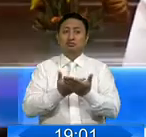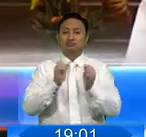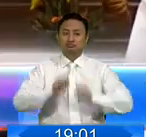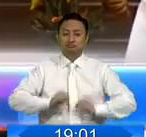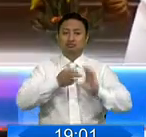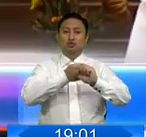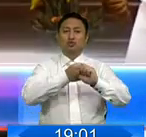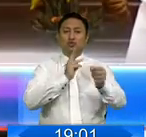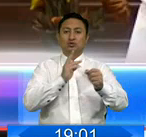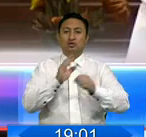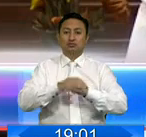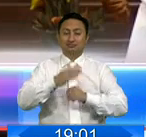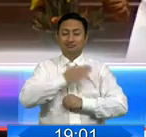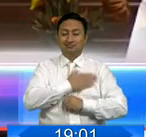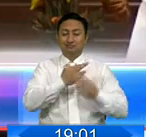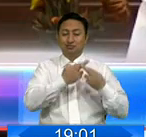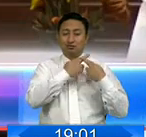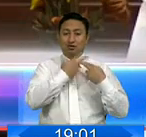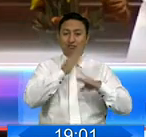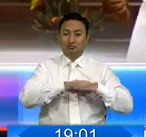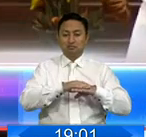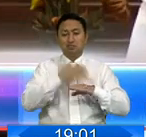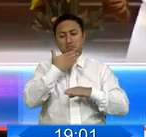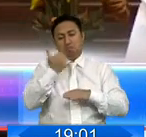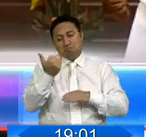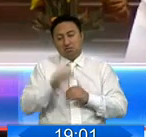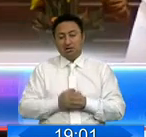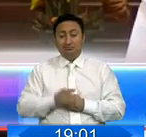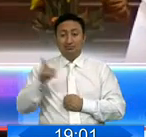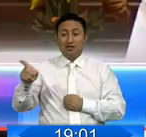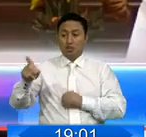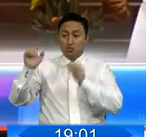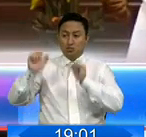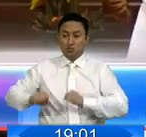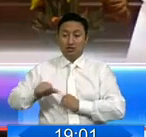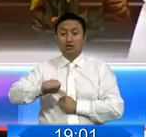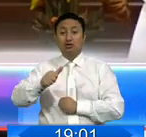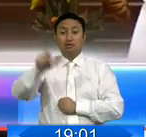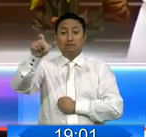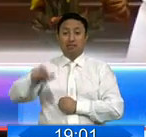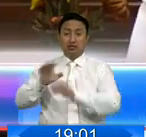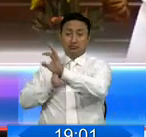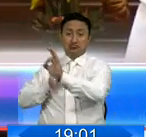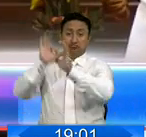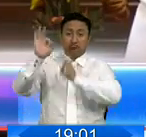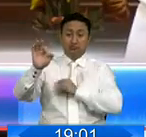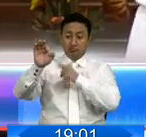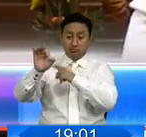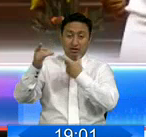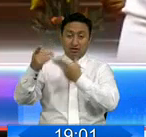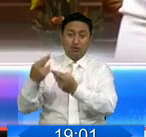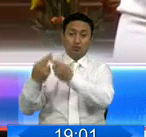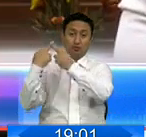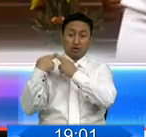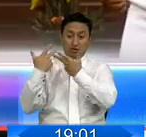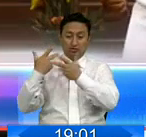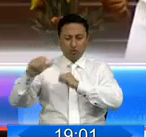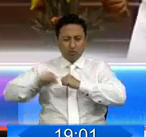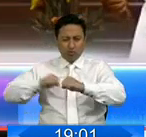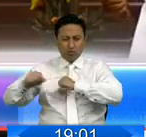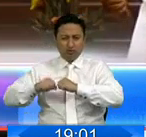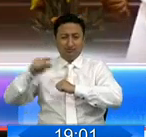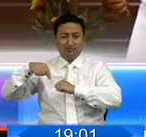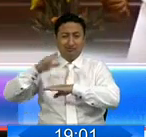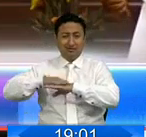renuncia irrevocable a mi cargo, pues prefiero que él pueda contar con alguien más para que asuma definitivamente las